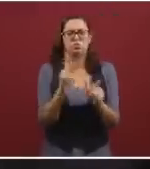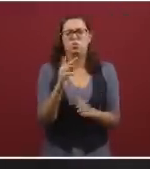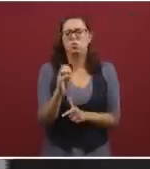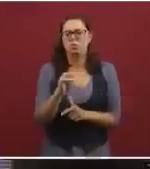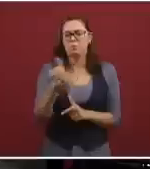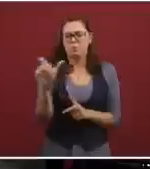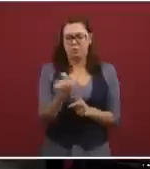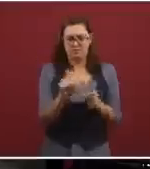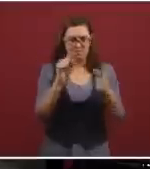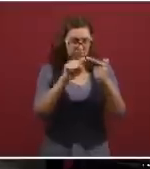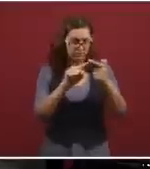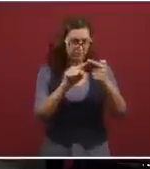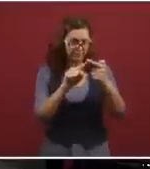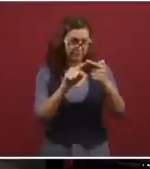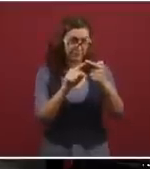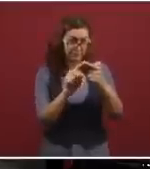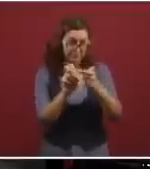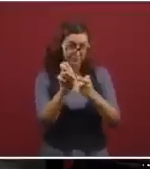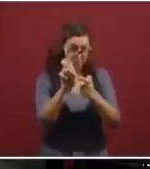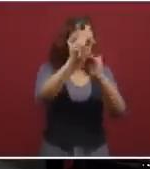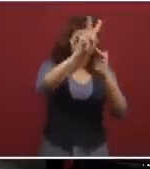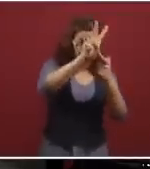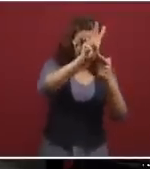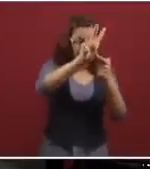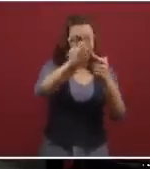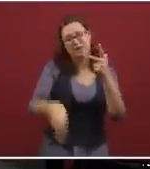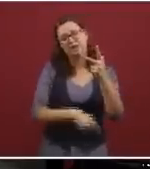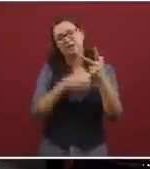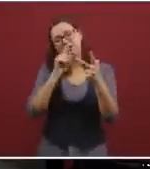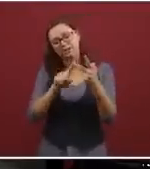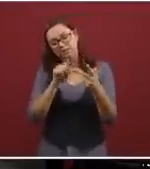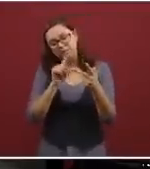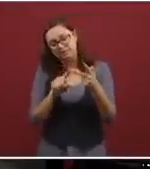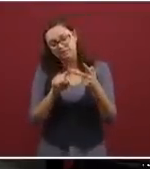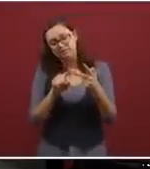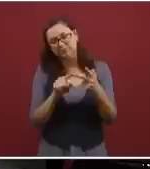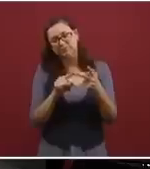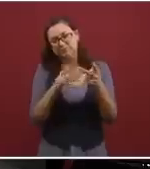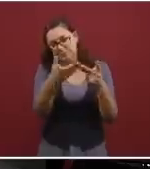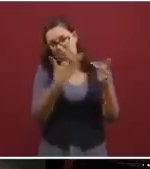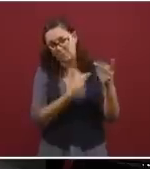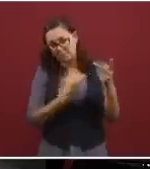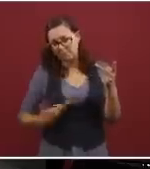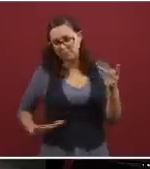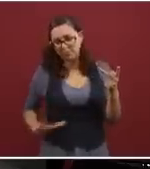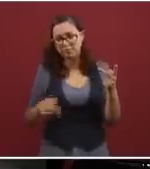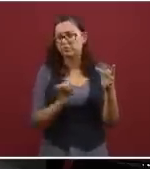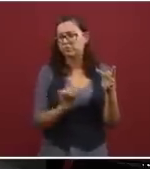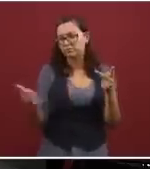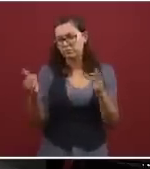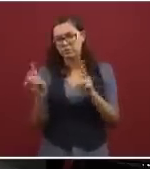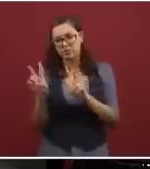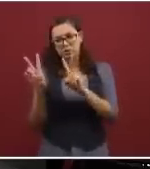es una pregunta. La segunda, señor presidente, tiene que ver un poquito más con otro